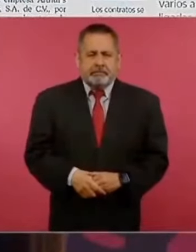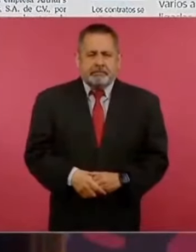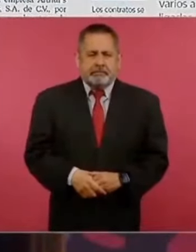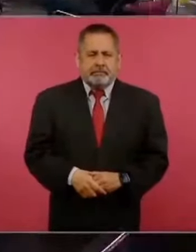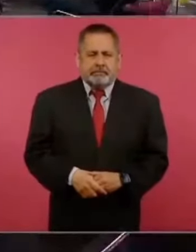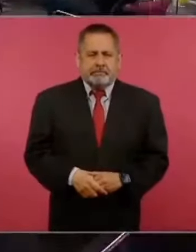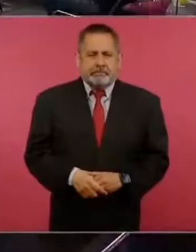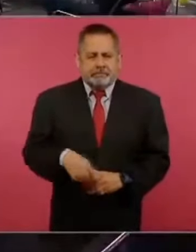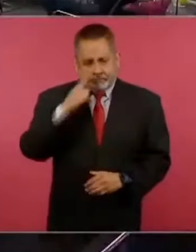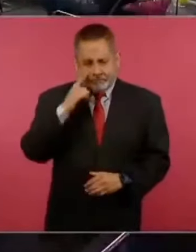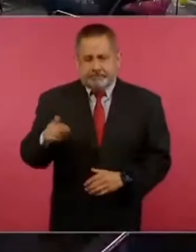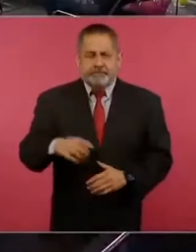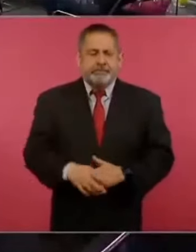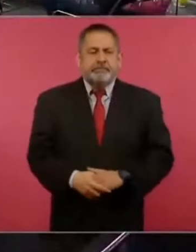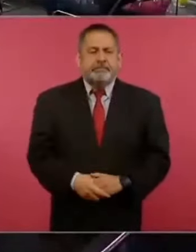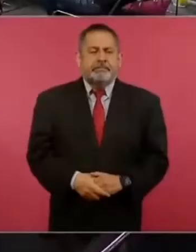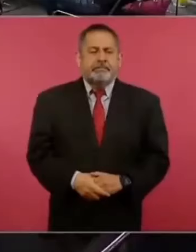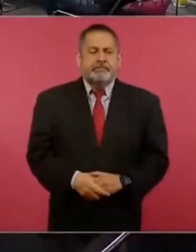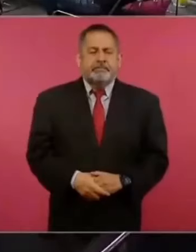Miren.